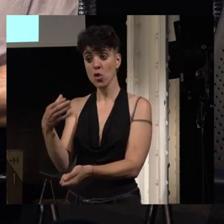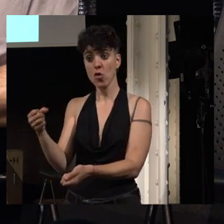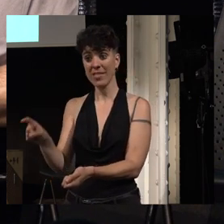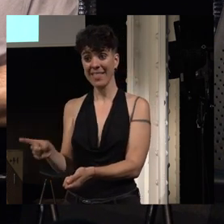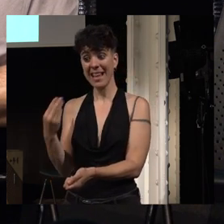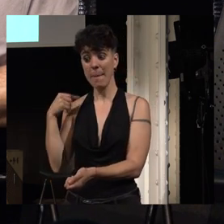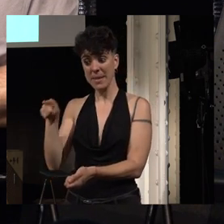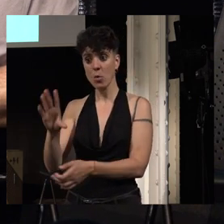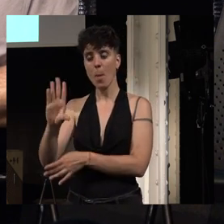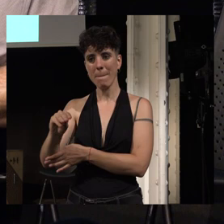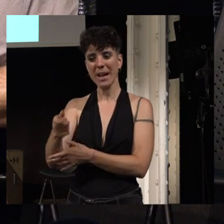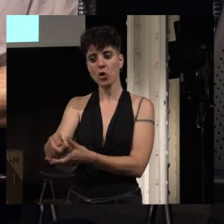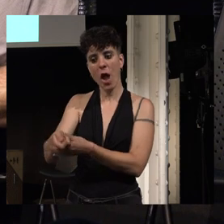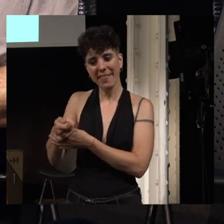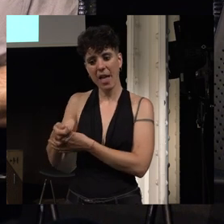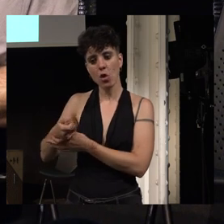tiene que llevar el perro atado.